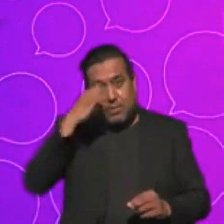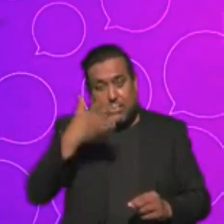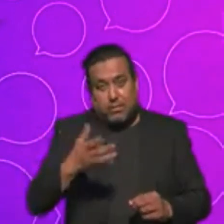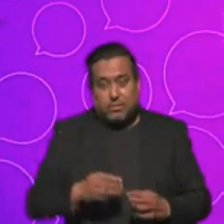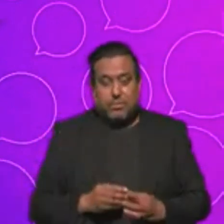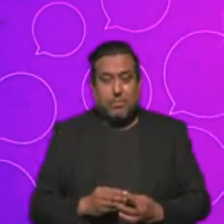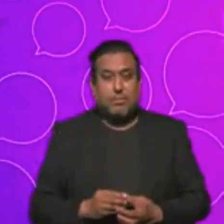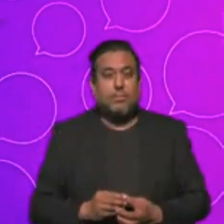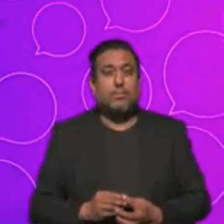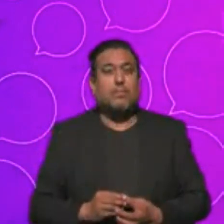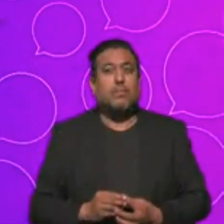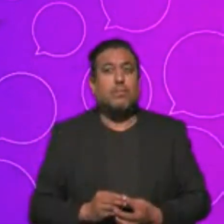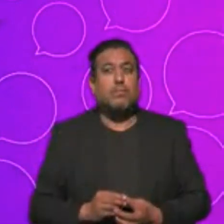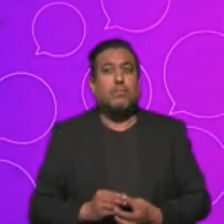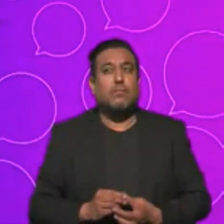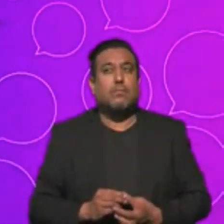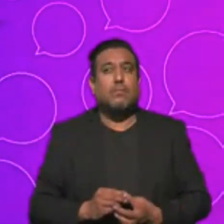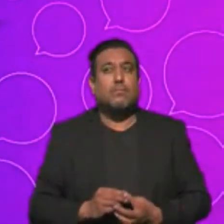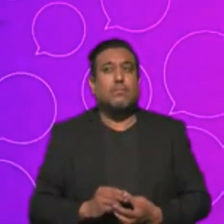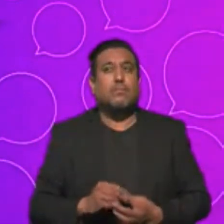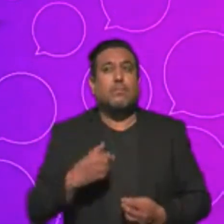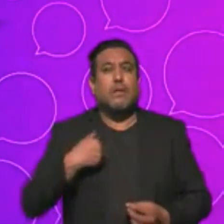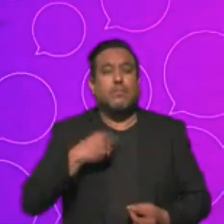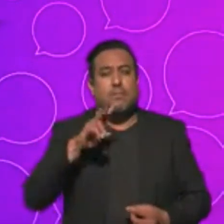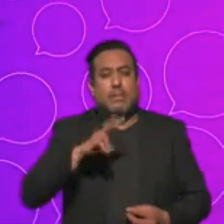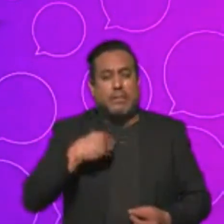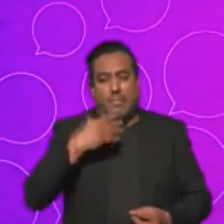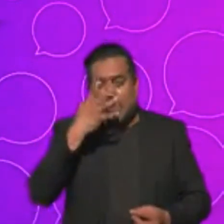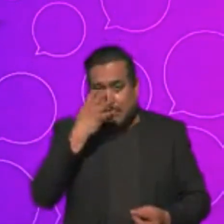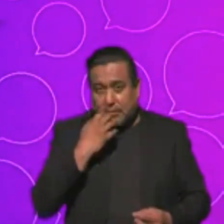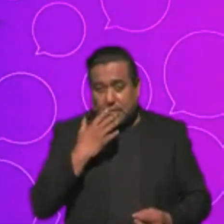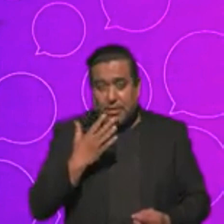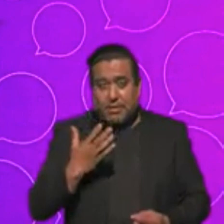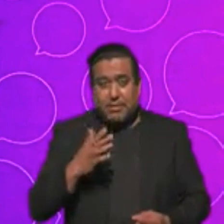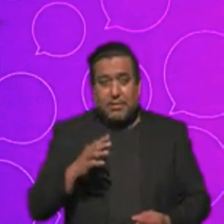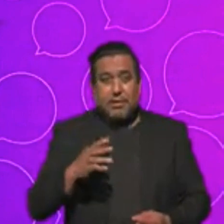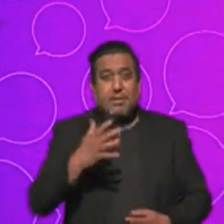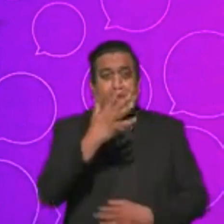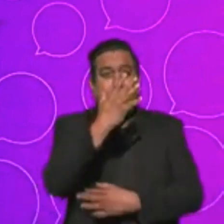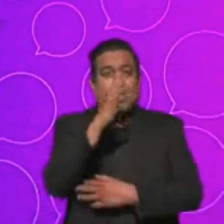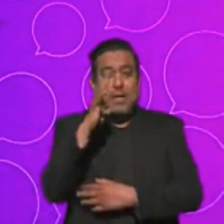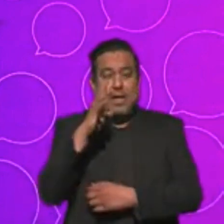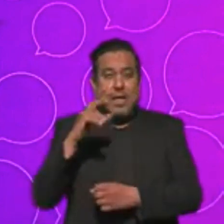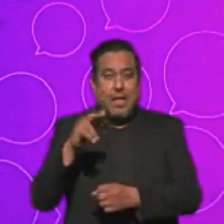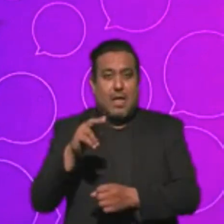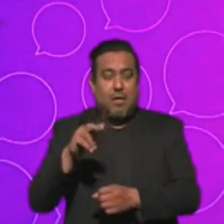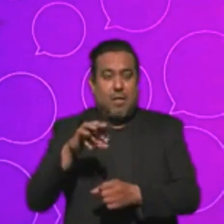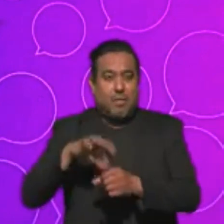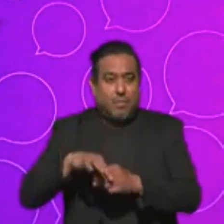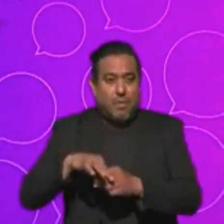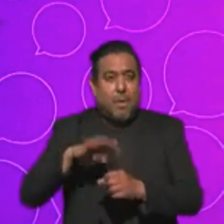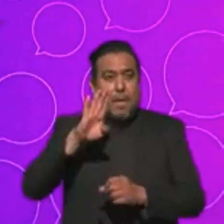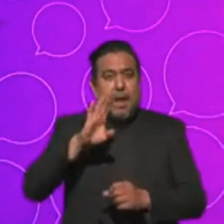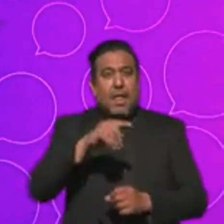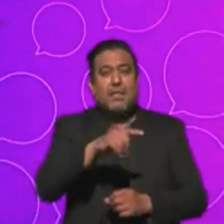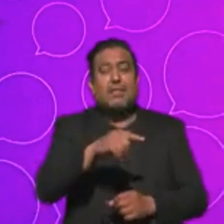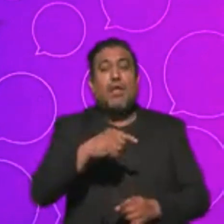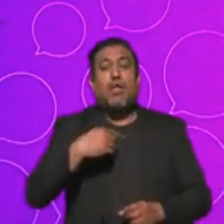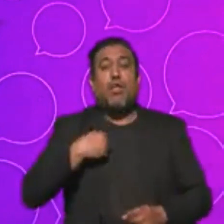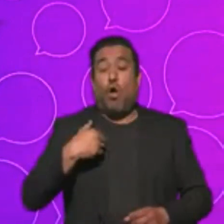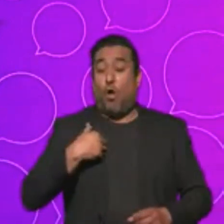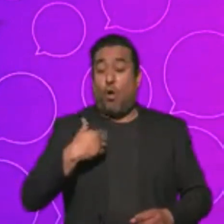y Pues a mí me da mucha tristeza ver como el tema de la reforestación y todo esto se toma como una bandera para mitigar y